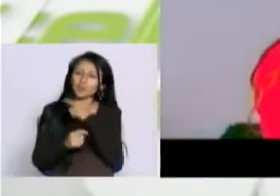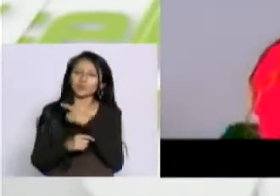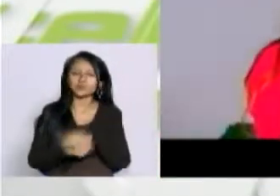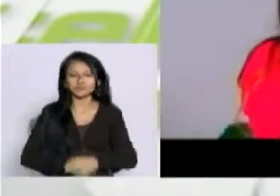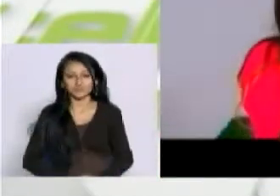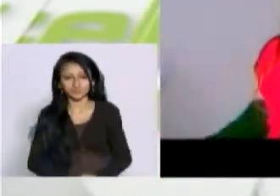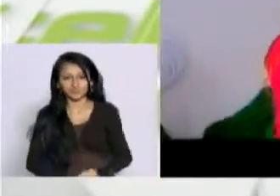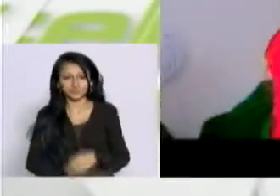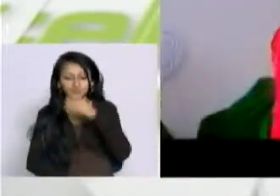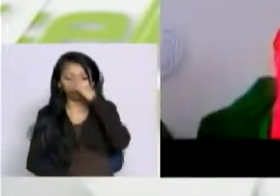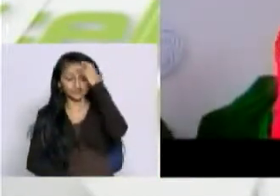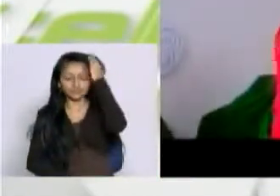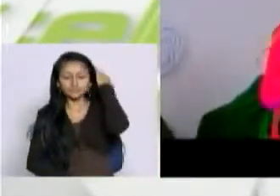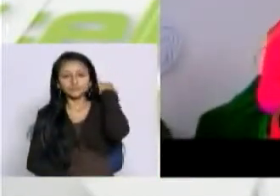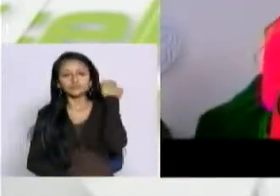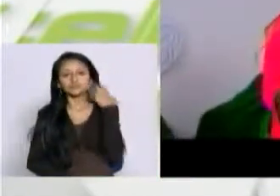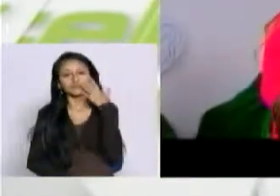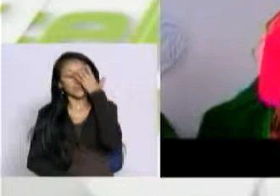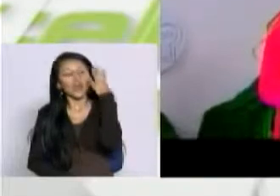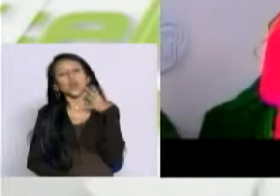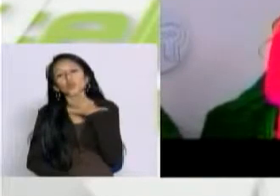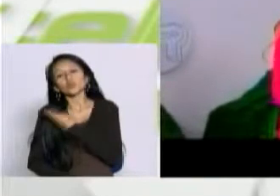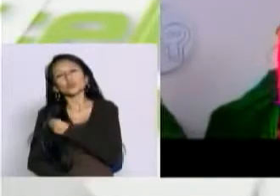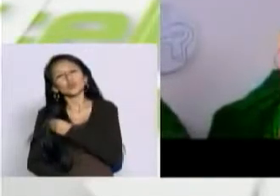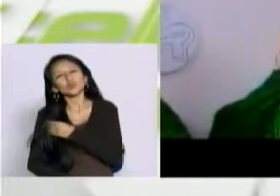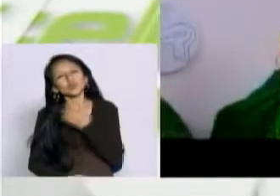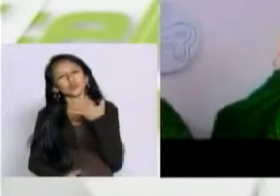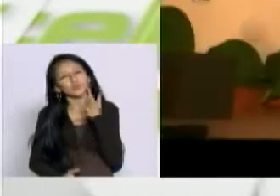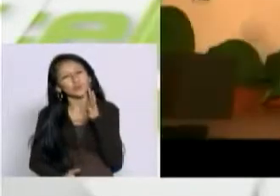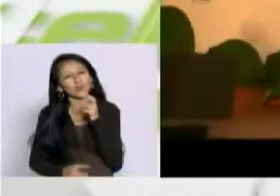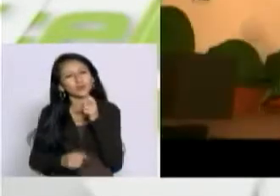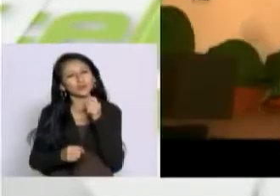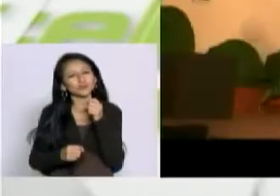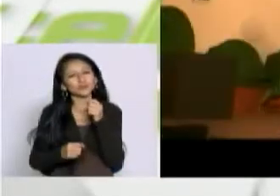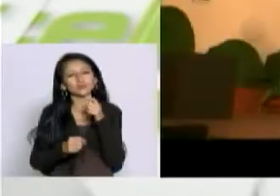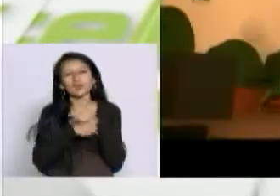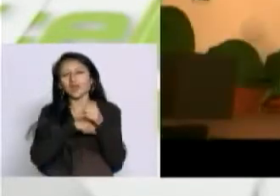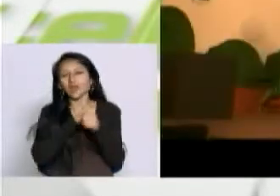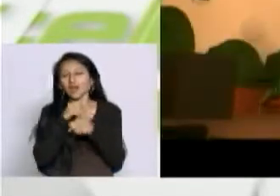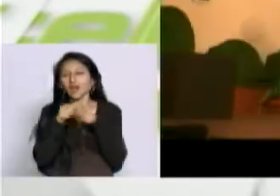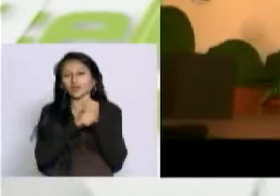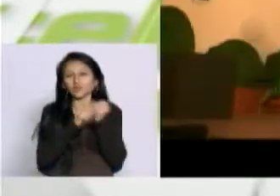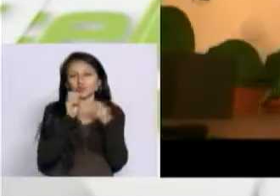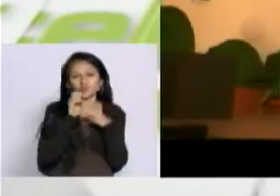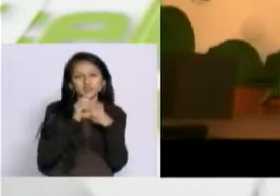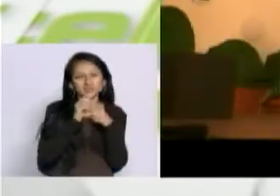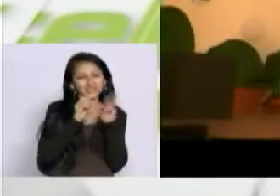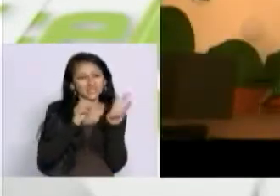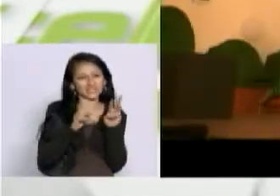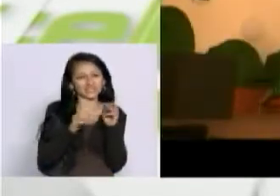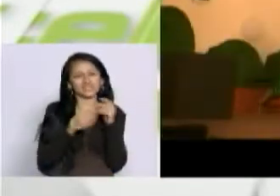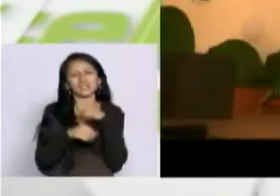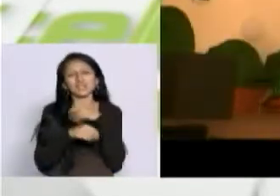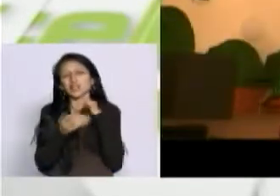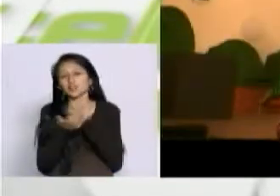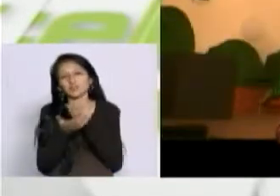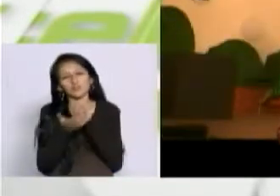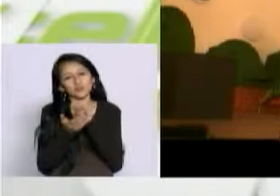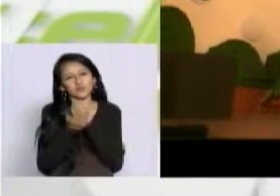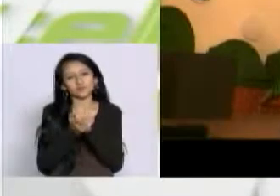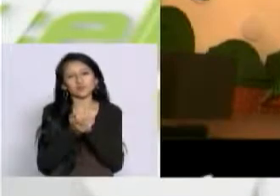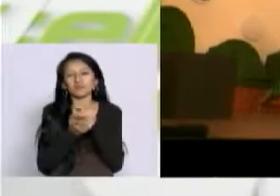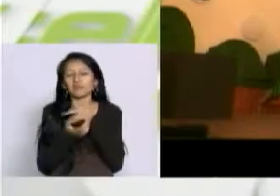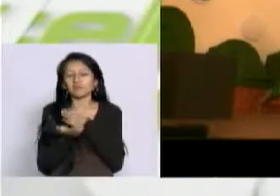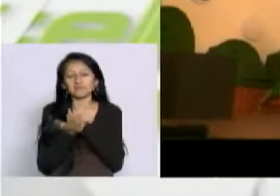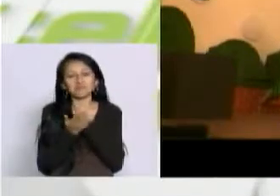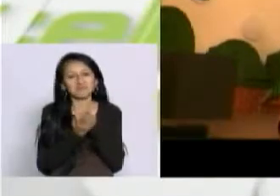Nosotros veníamos con lo mismo desde que fuimos nominados a los premios India Catalina a Mejor Nuevo